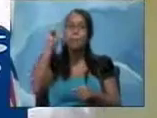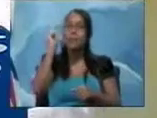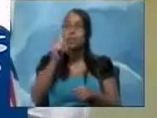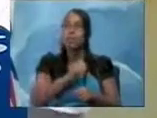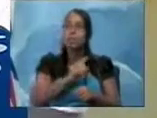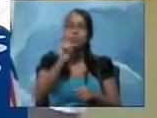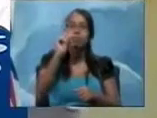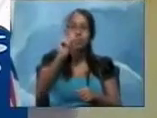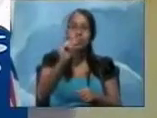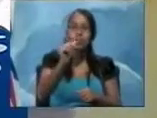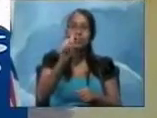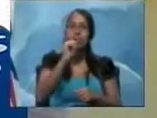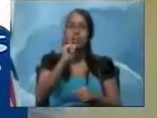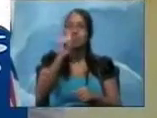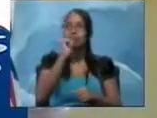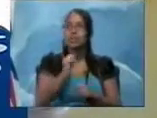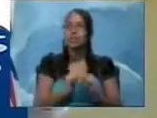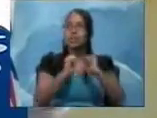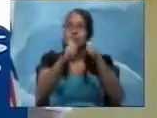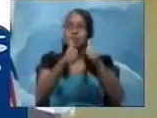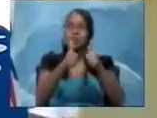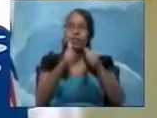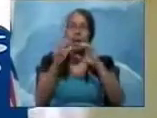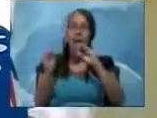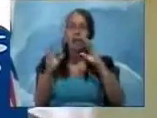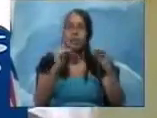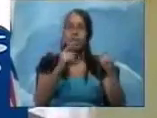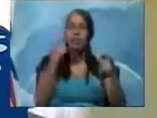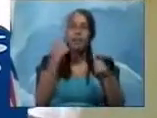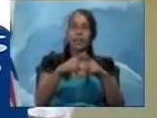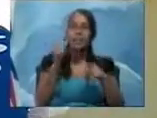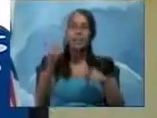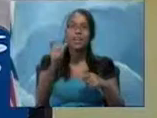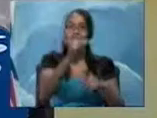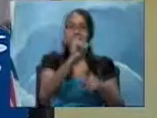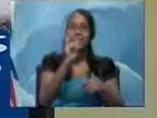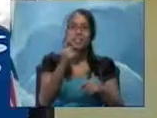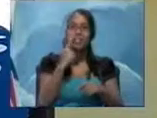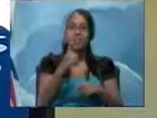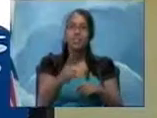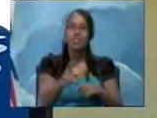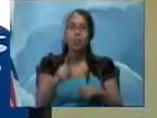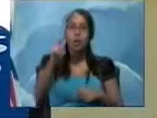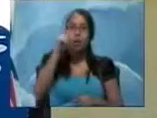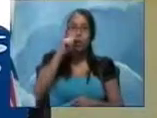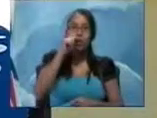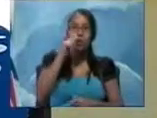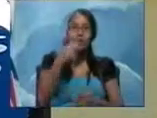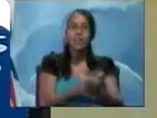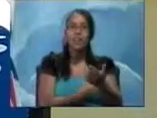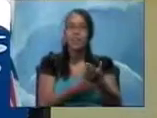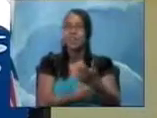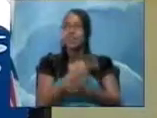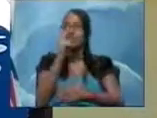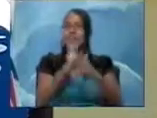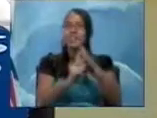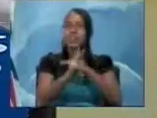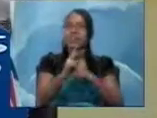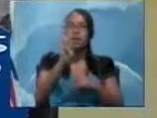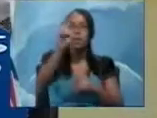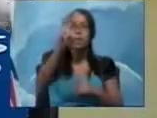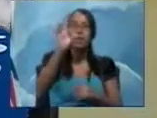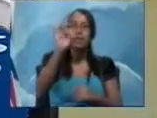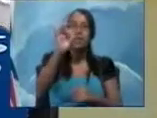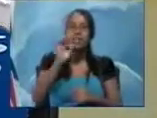agua y entonces comienza hablarle a aquella gente y le dice varones hermanos en el verso 29 Se